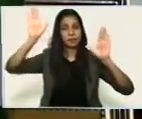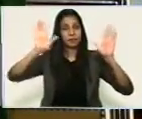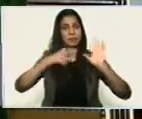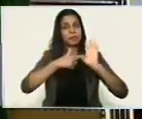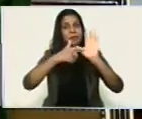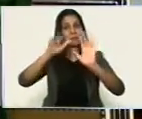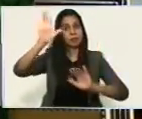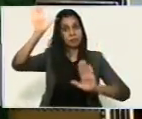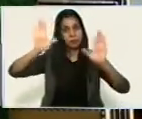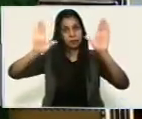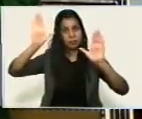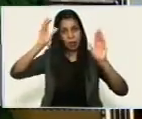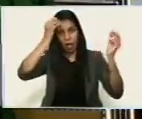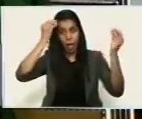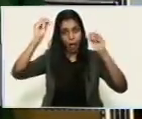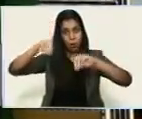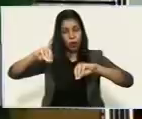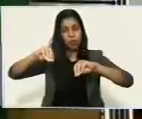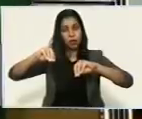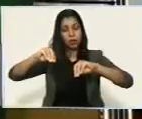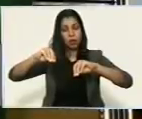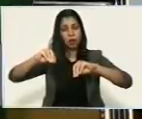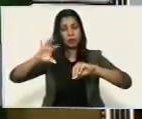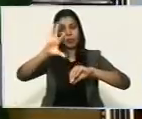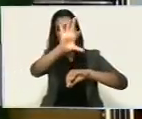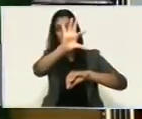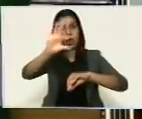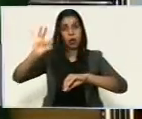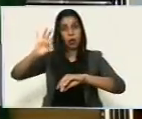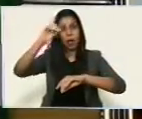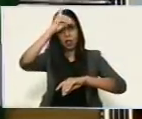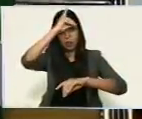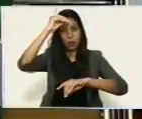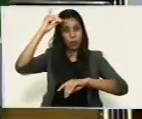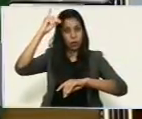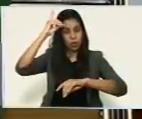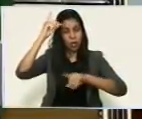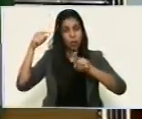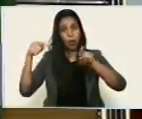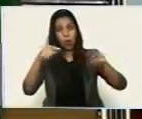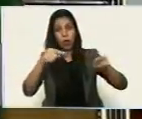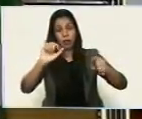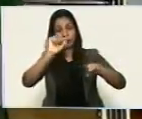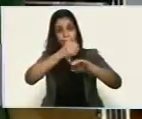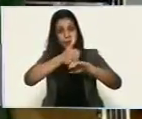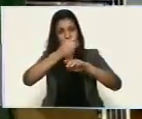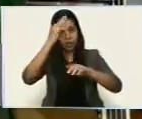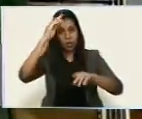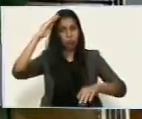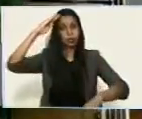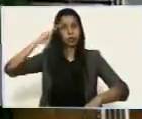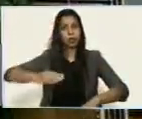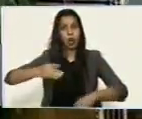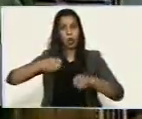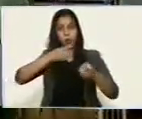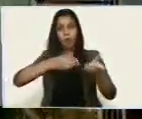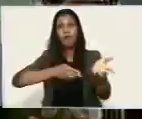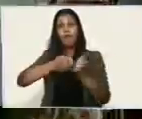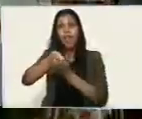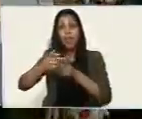constituyentes que estemos de acuerdo con que sea Diosdado Cabello Rondón el soldado leal de la patria